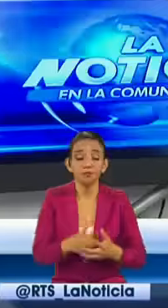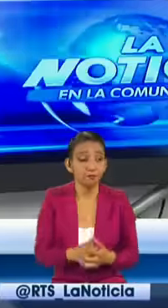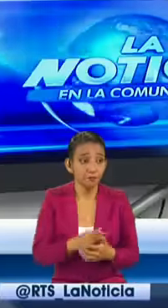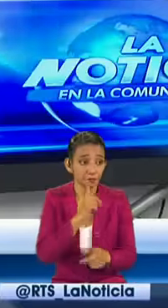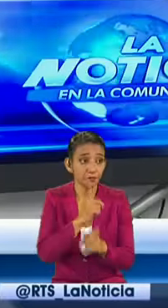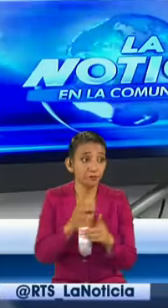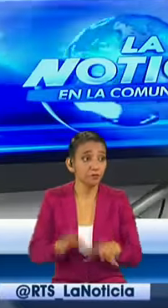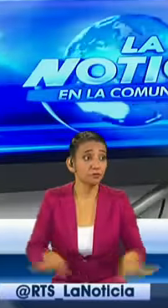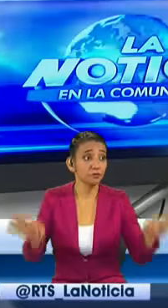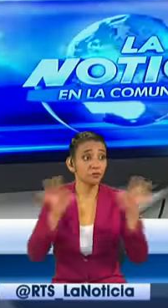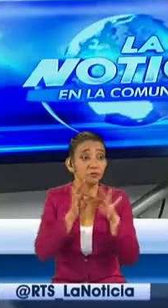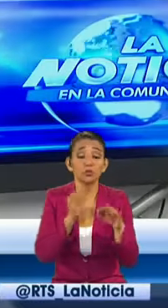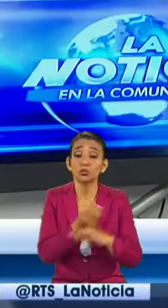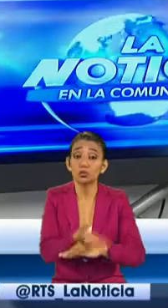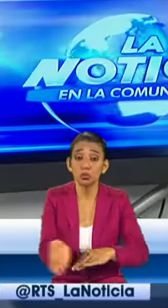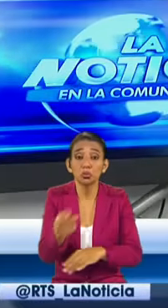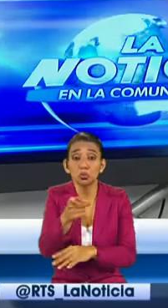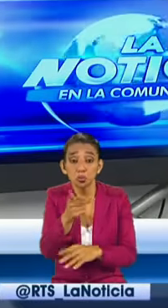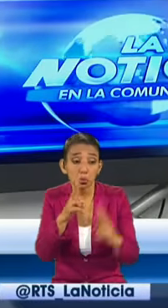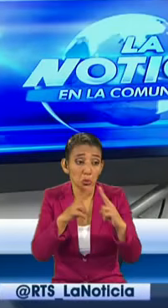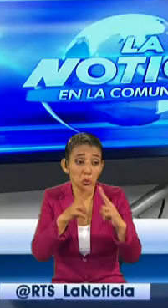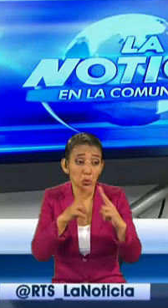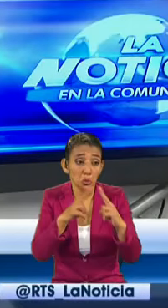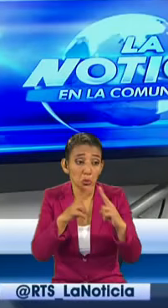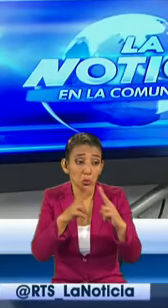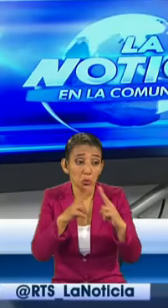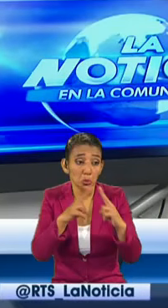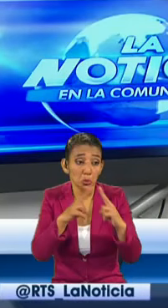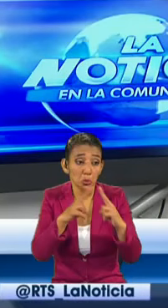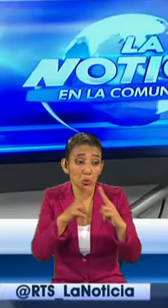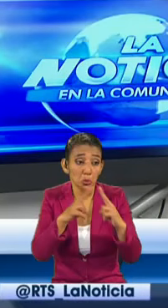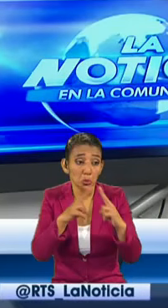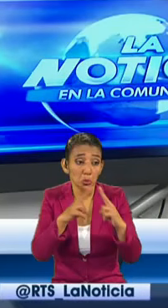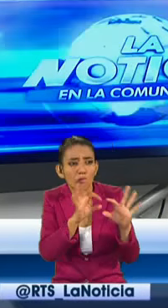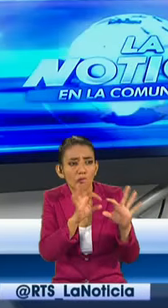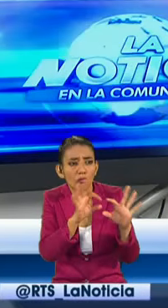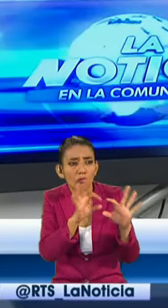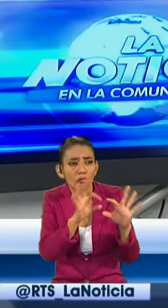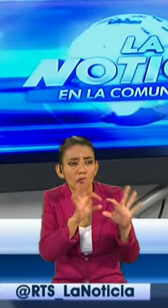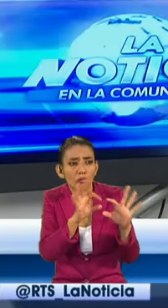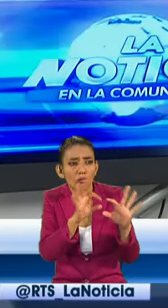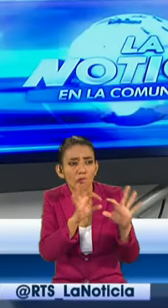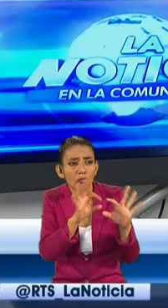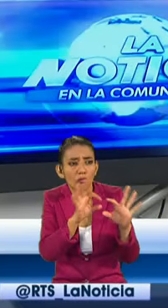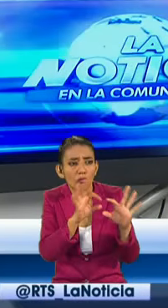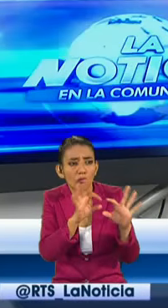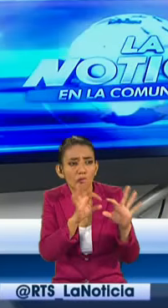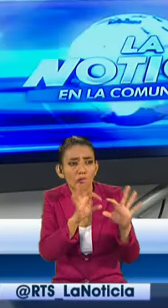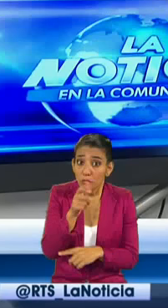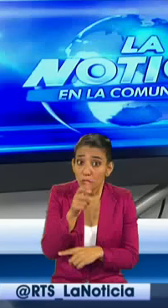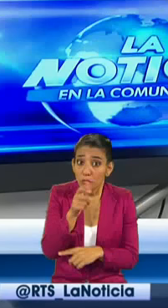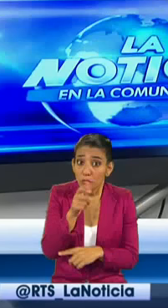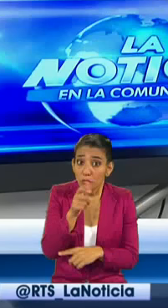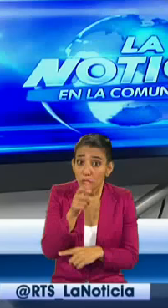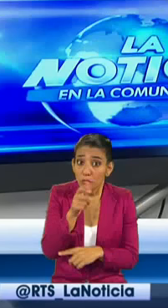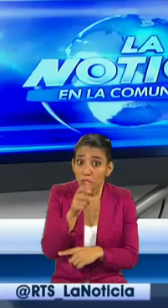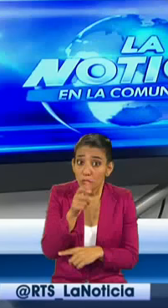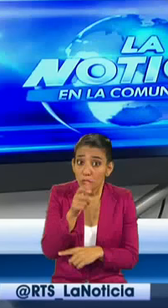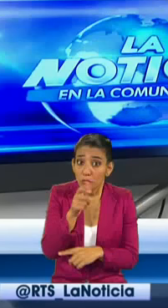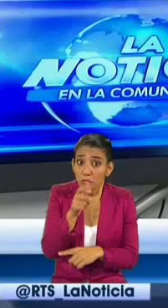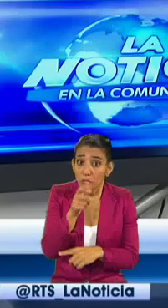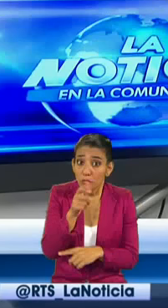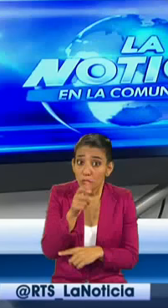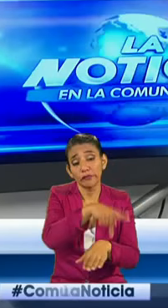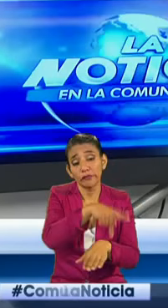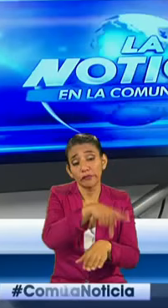Robert, recomendar a nuestros amigos, si es que conocen de alguna persona o si ellos mismos están pasando por estas circunstancias, que acudan a profesionales. Porque justamente, como